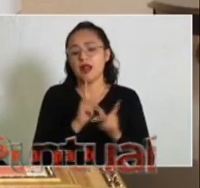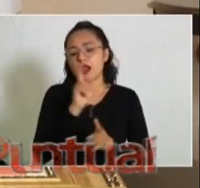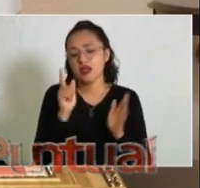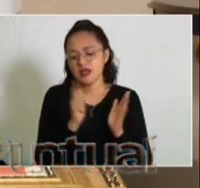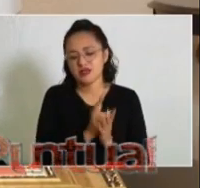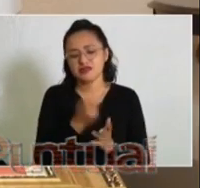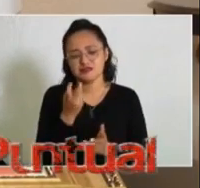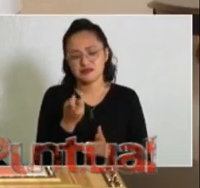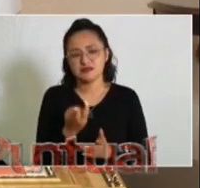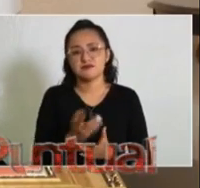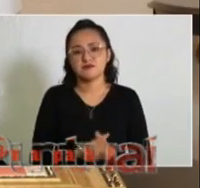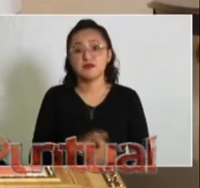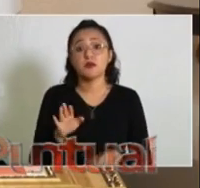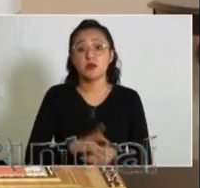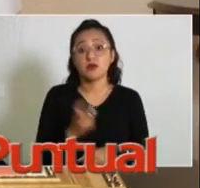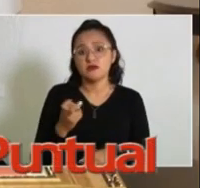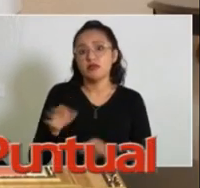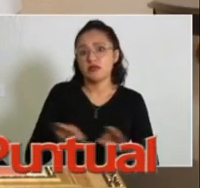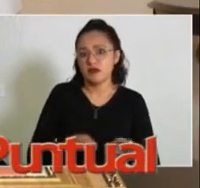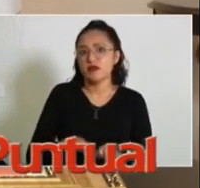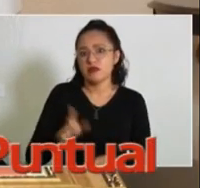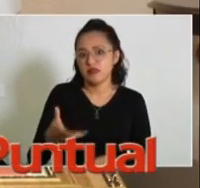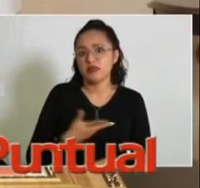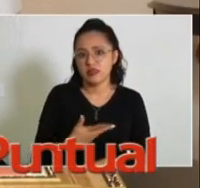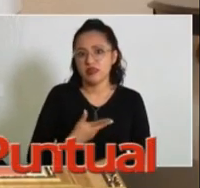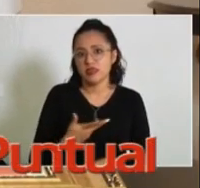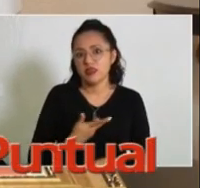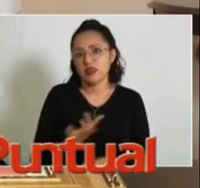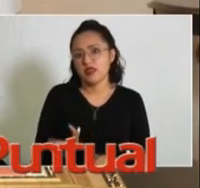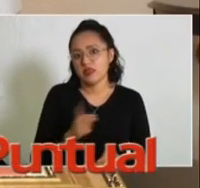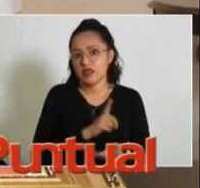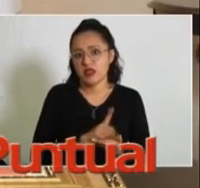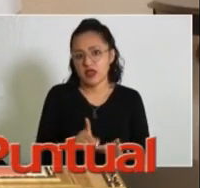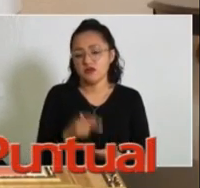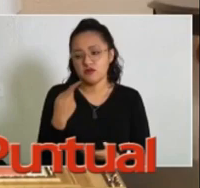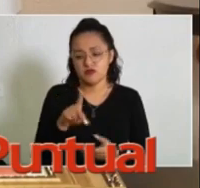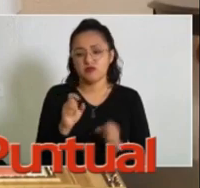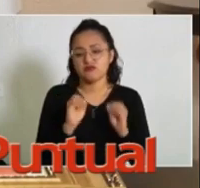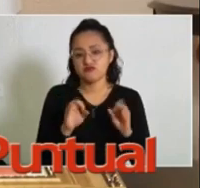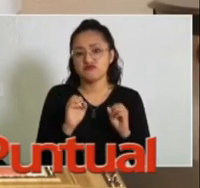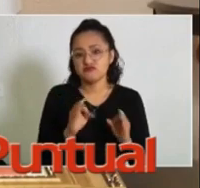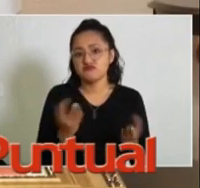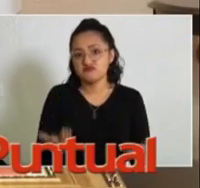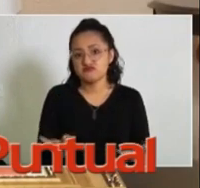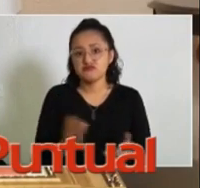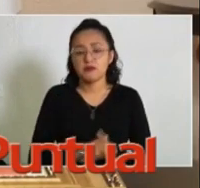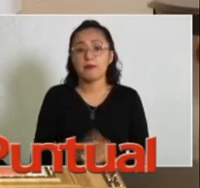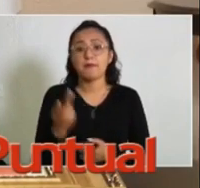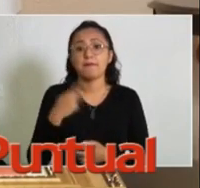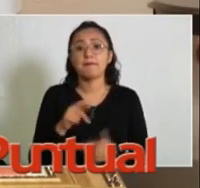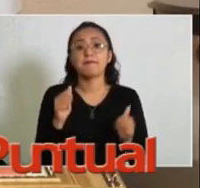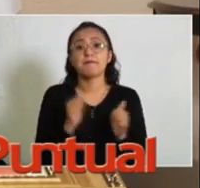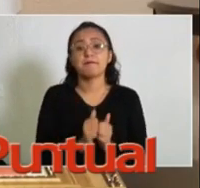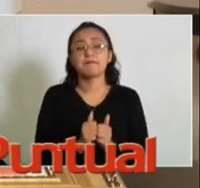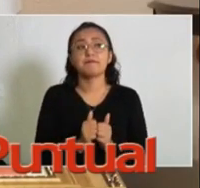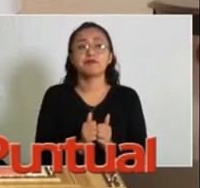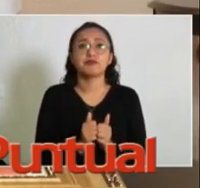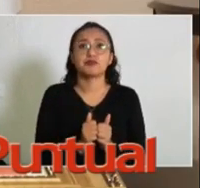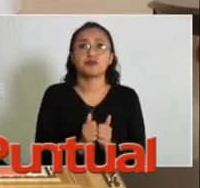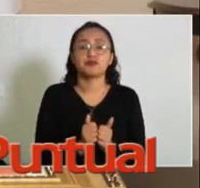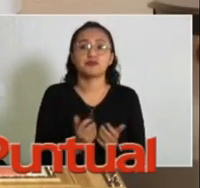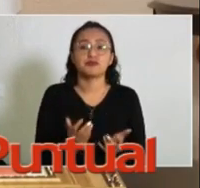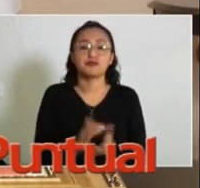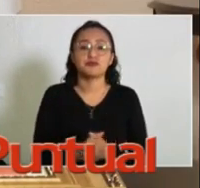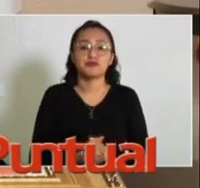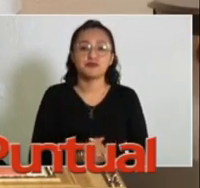en realidad trabajadores de esas oficinas pero con una forma